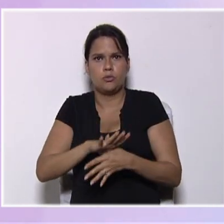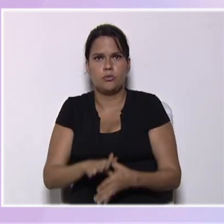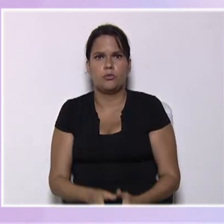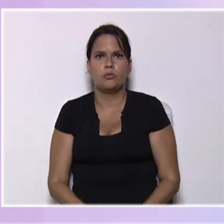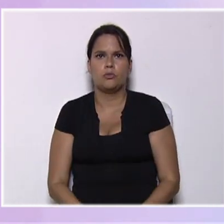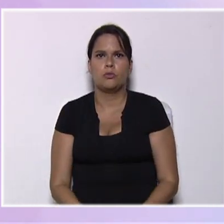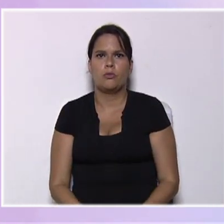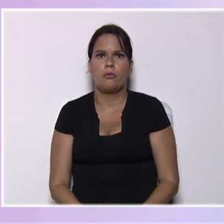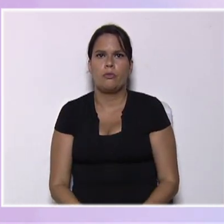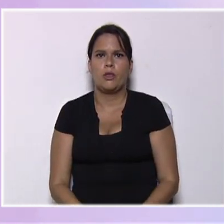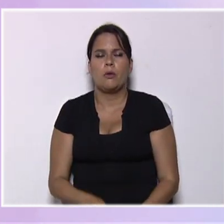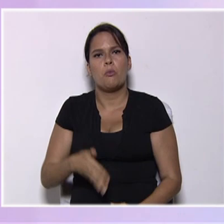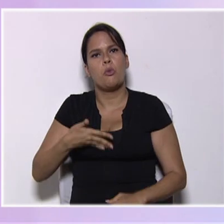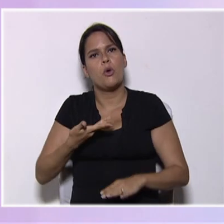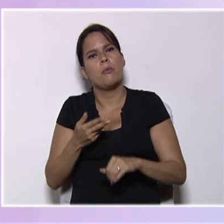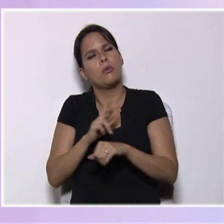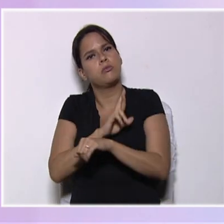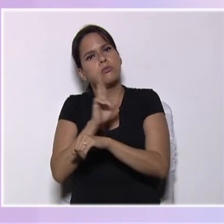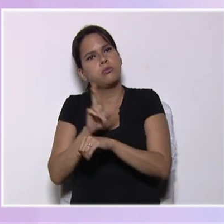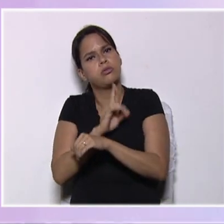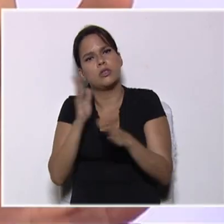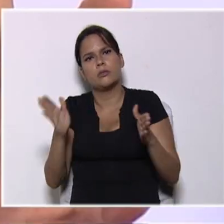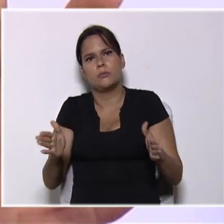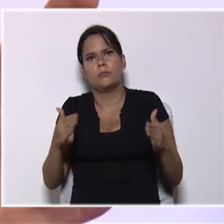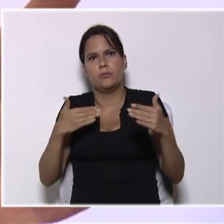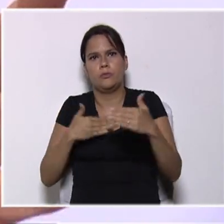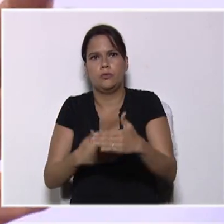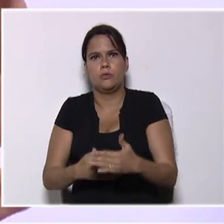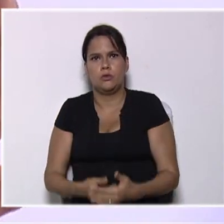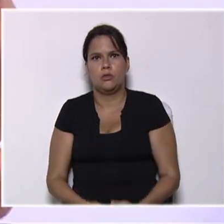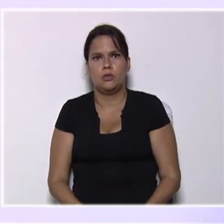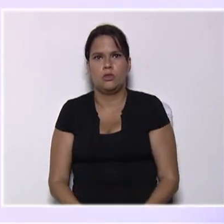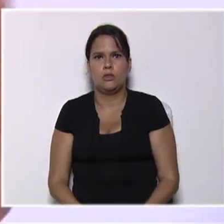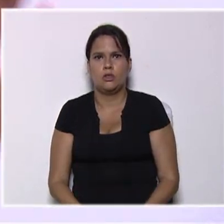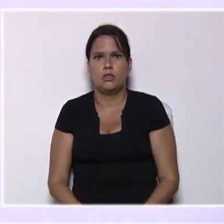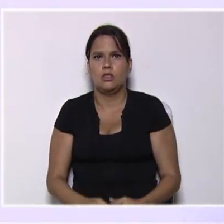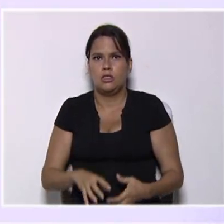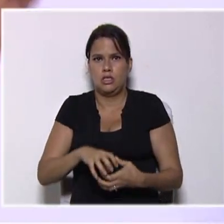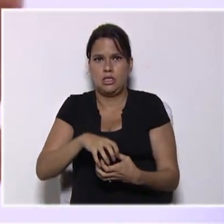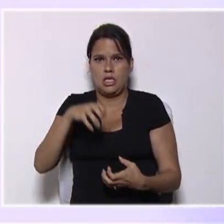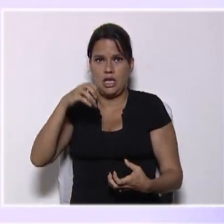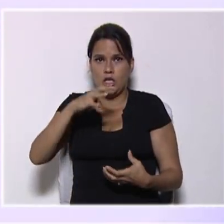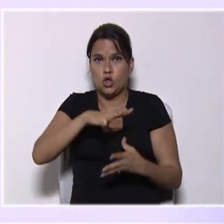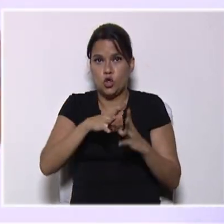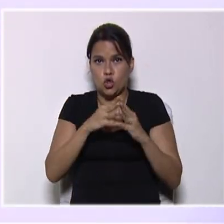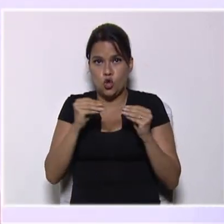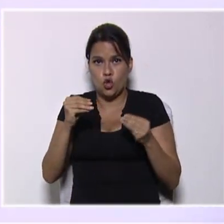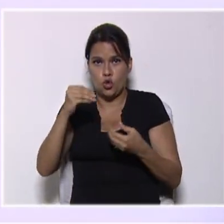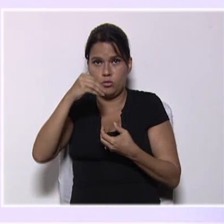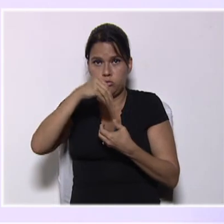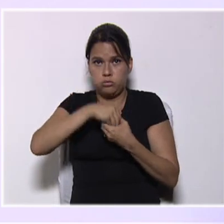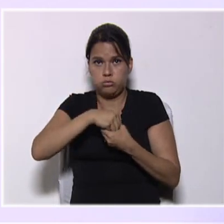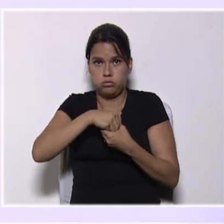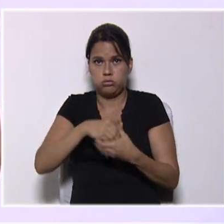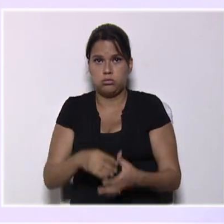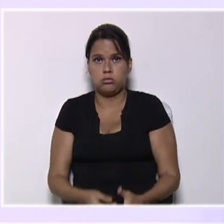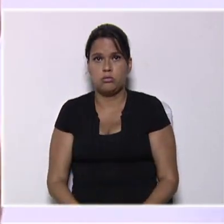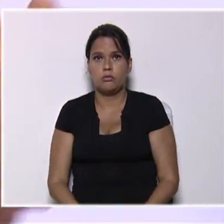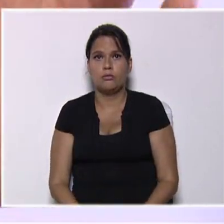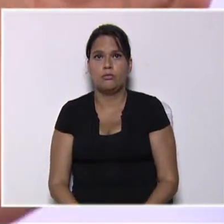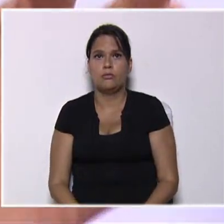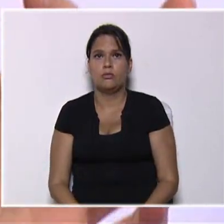este podemos reutilizar este bombillo sacando toda la parte interna, todo esto aquí, para